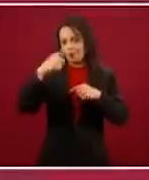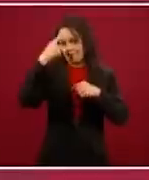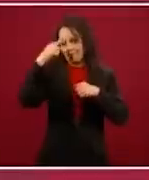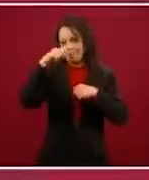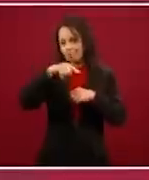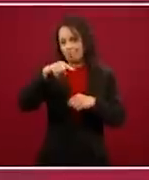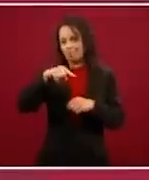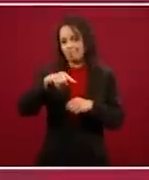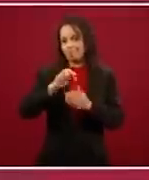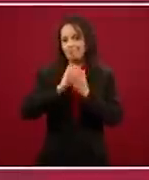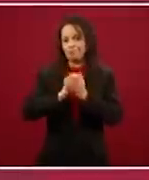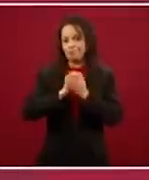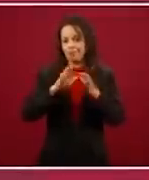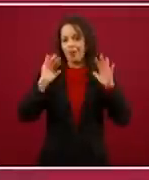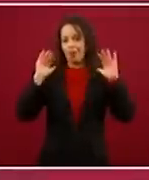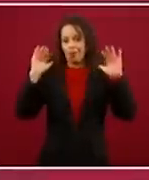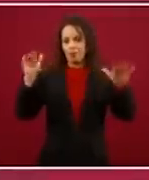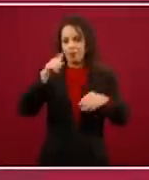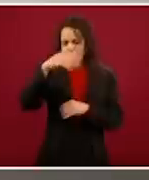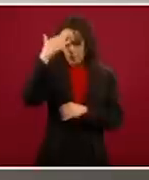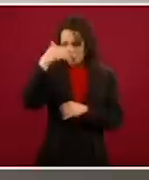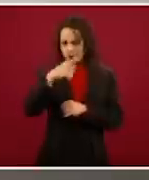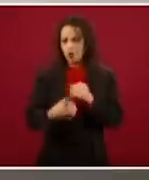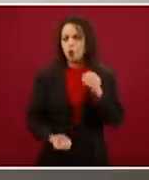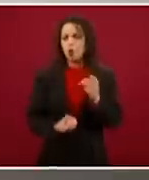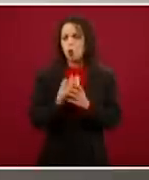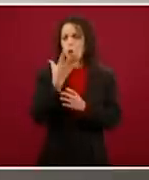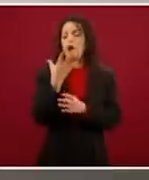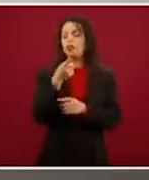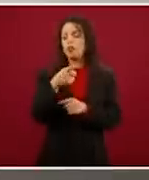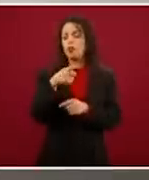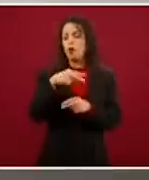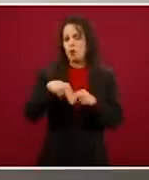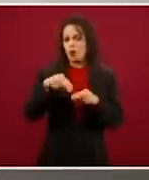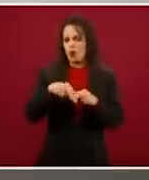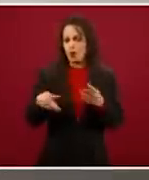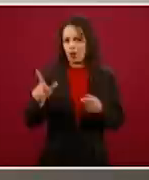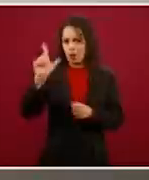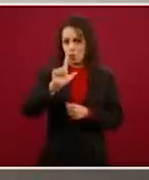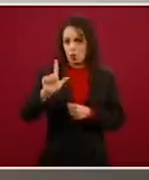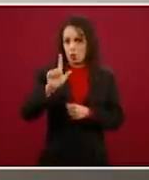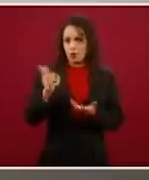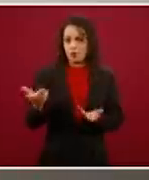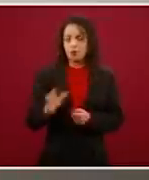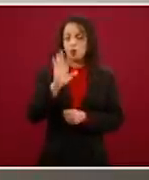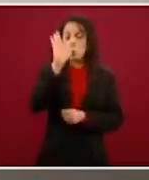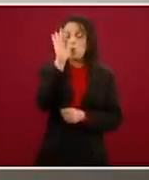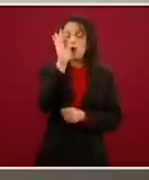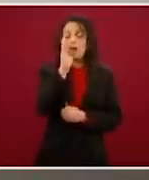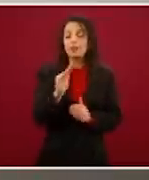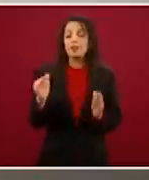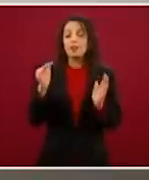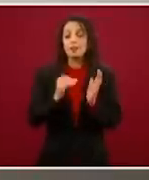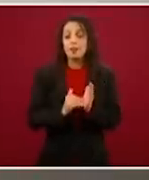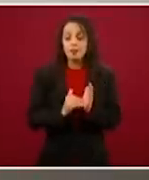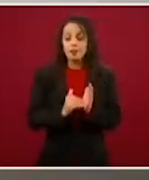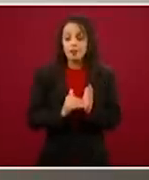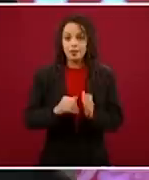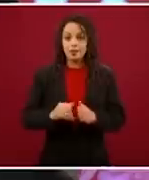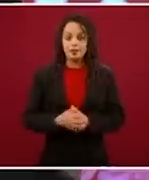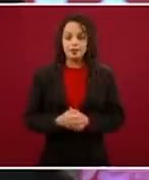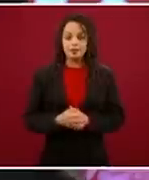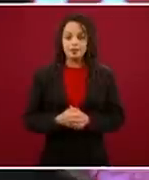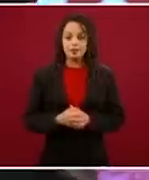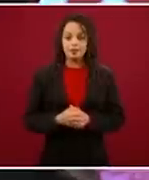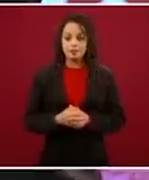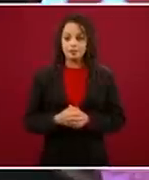a empezar a distribuir el lunes? 40,000. Y